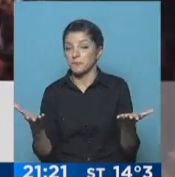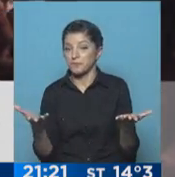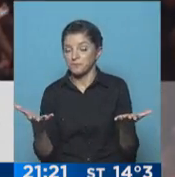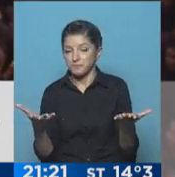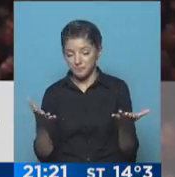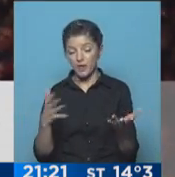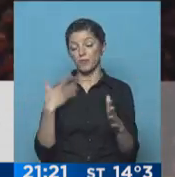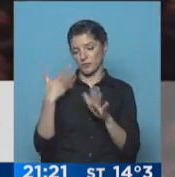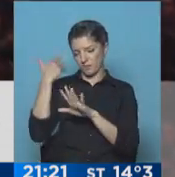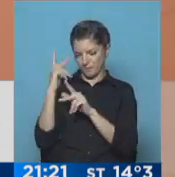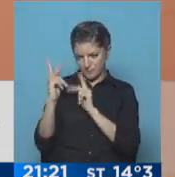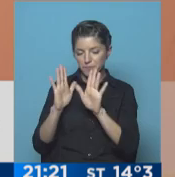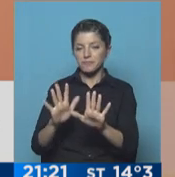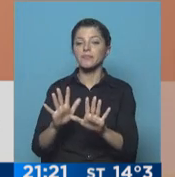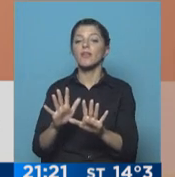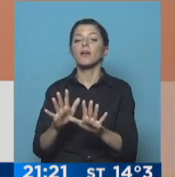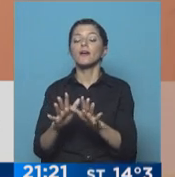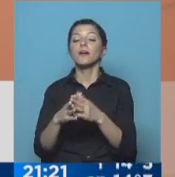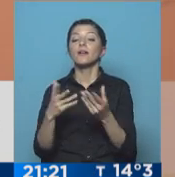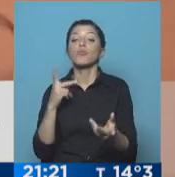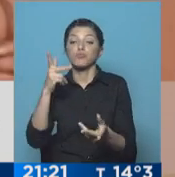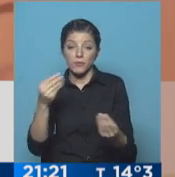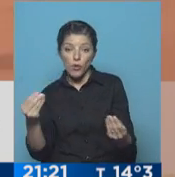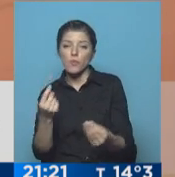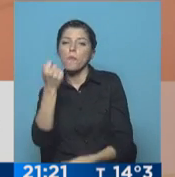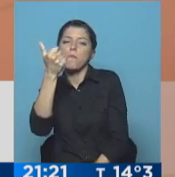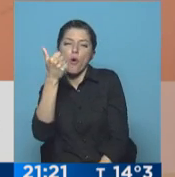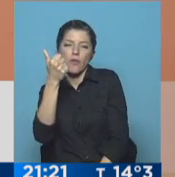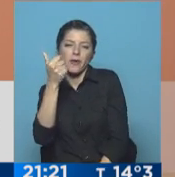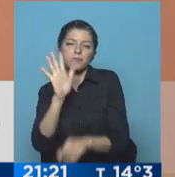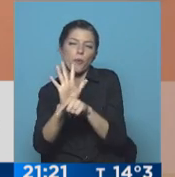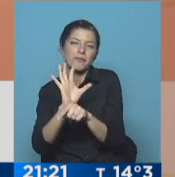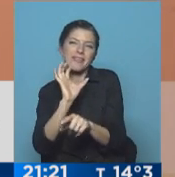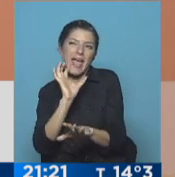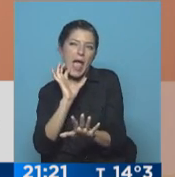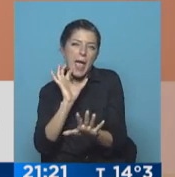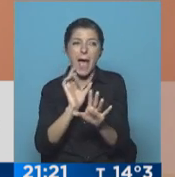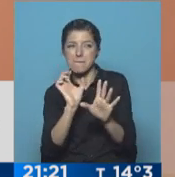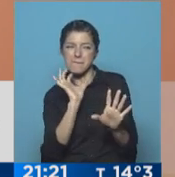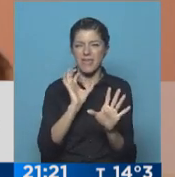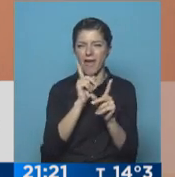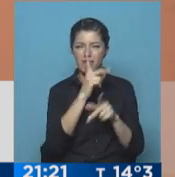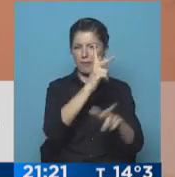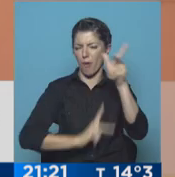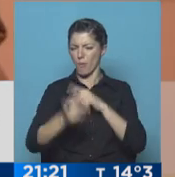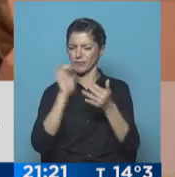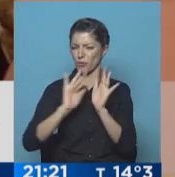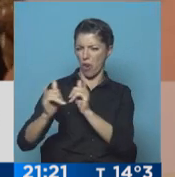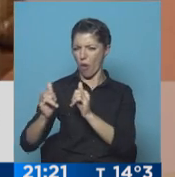Les decía que con un poquito hasta de envidia me hablan de ustedes y yo lo